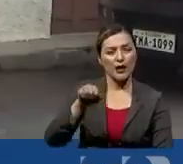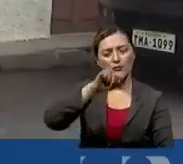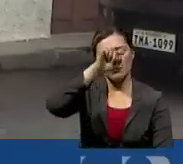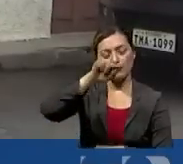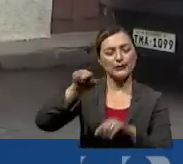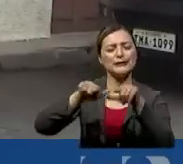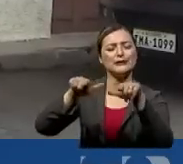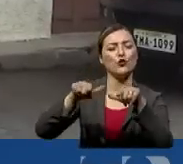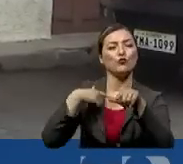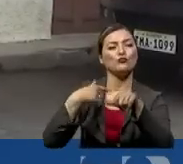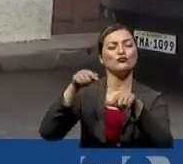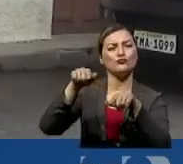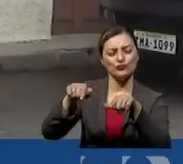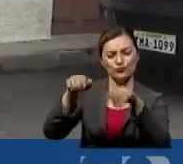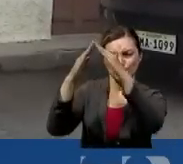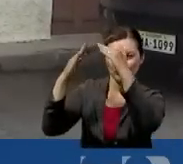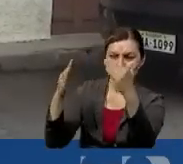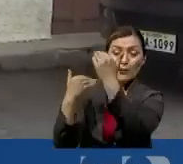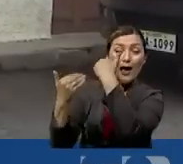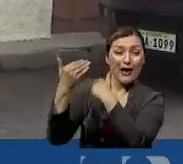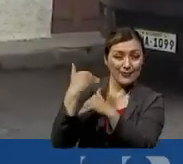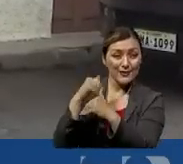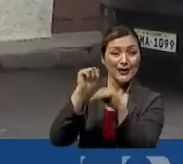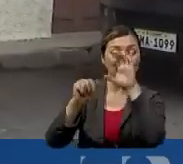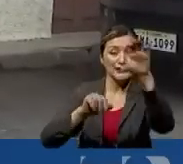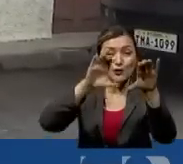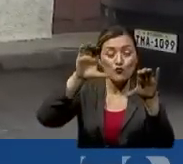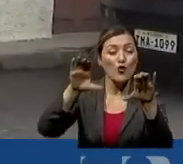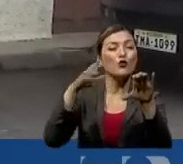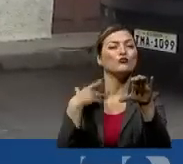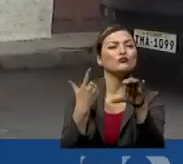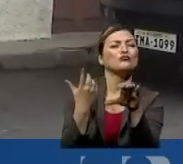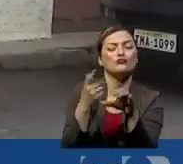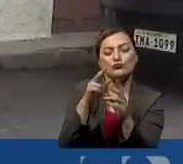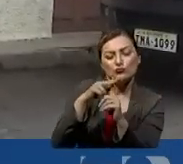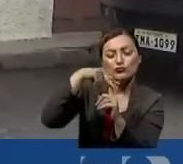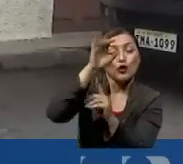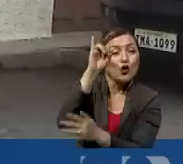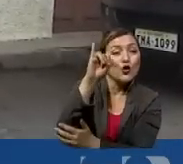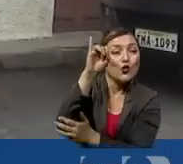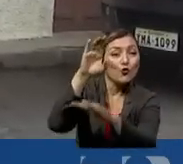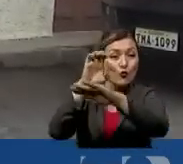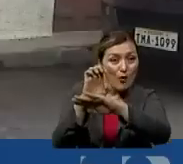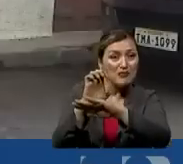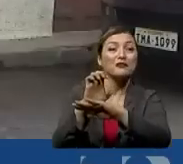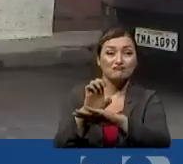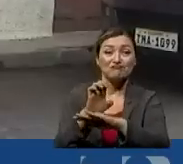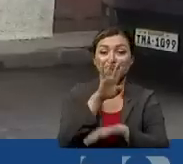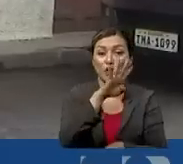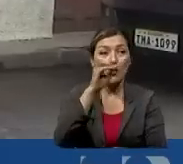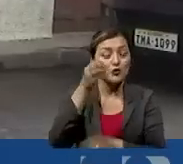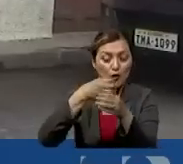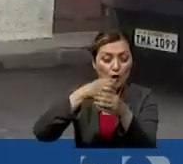fue adecuada para contar la historia de la gaseosa y la industria ecuatoriana. Aquí vamos a encontrar 400 botellas de